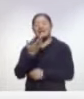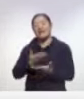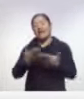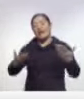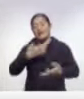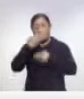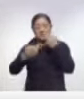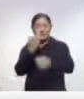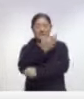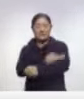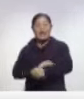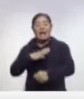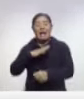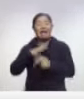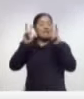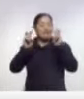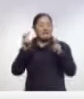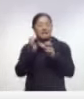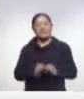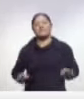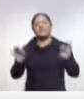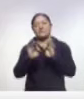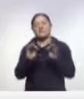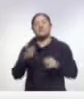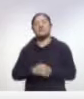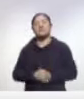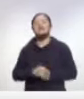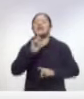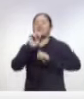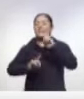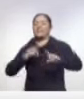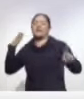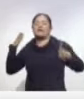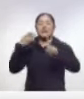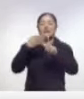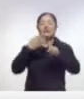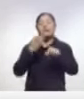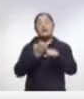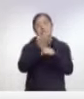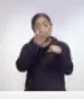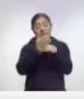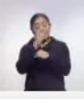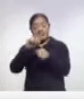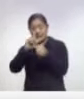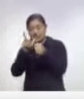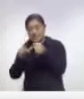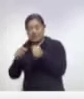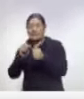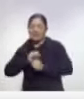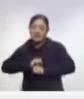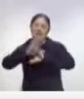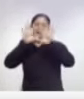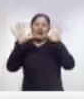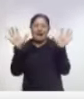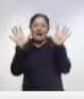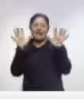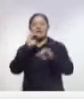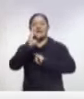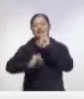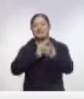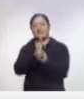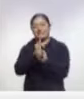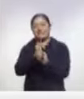Noticias, en donde traemos temas importantes, sobre todo del ámbito deportivo estatal, nacional y, por supuesto, del acontecer internacional.